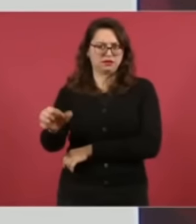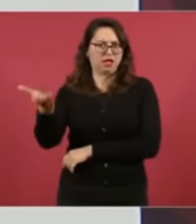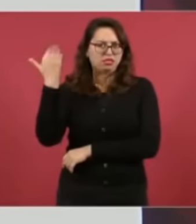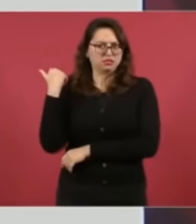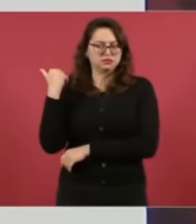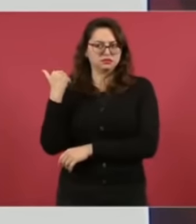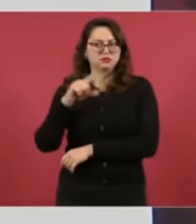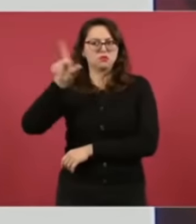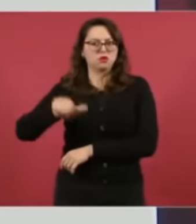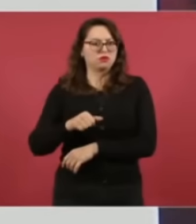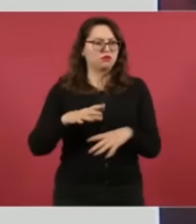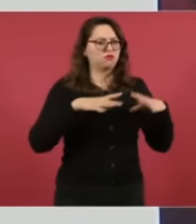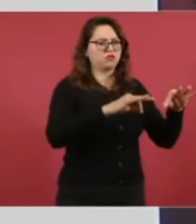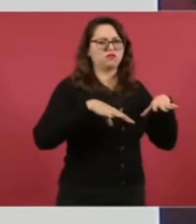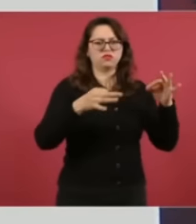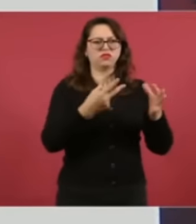órganos.